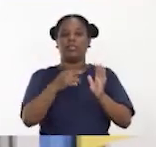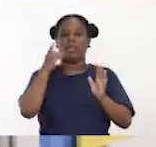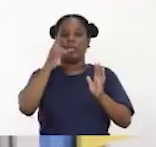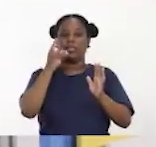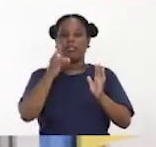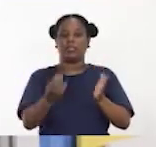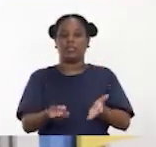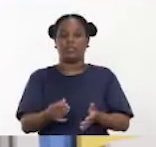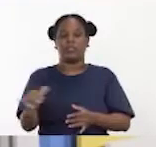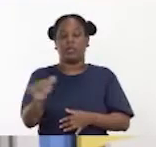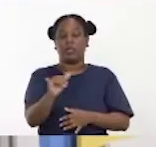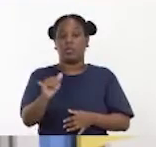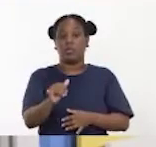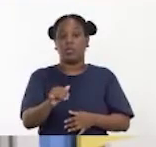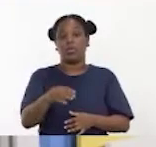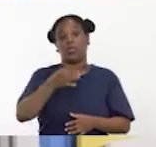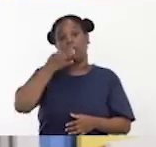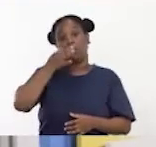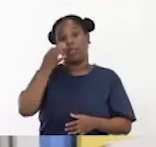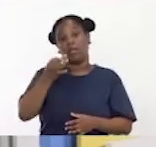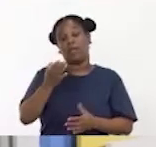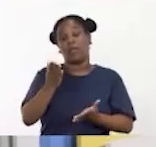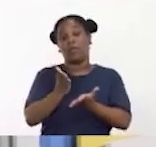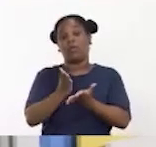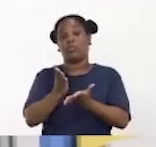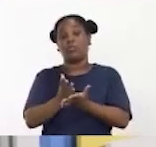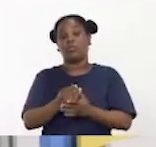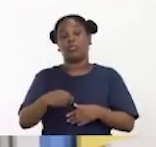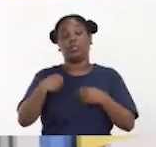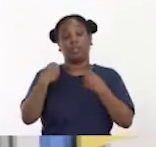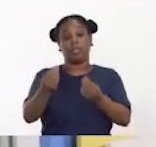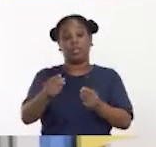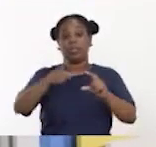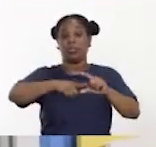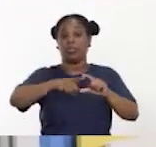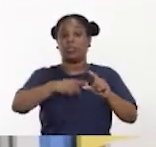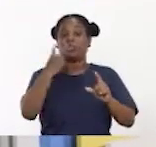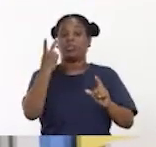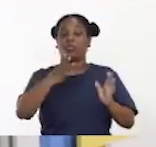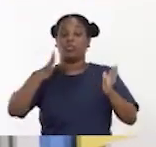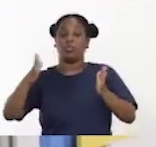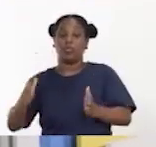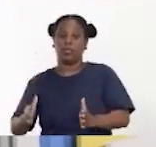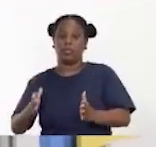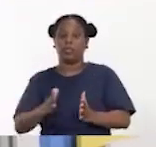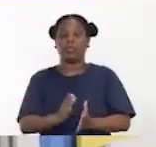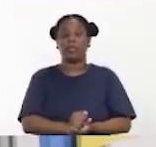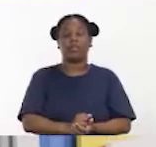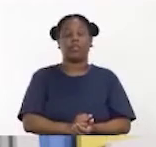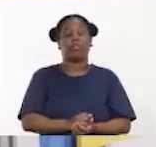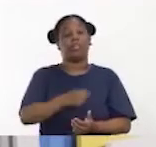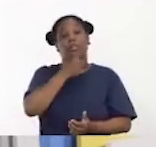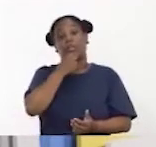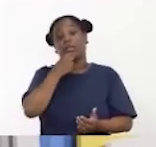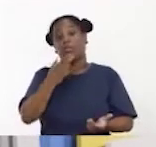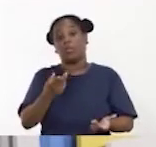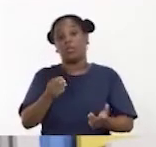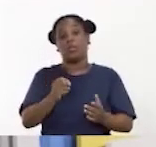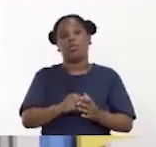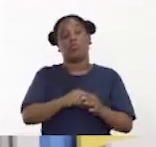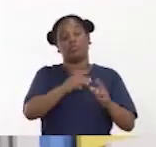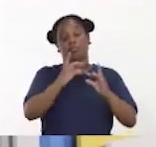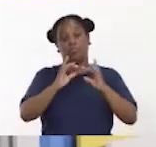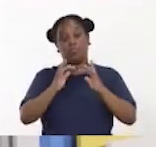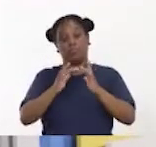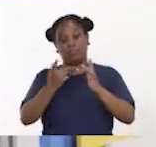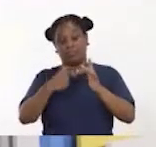comentaba a los estudiantes que dan estos contenidos en segundo semestre que pueden, los que tengan posibilidades, descargar